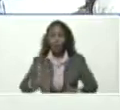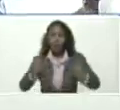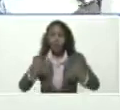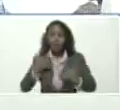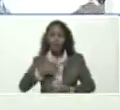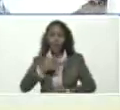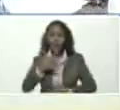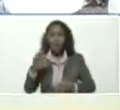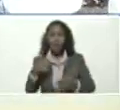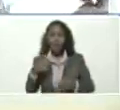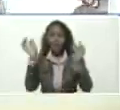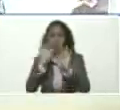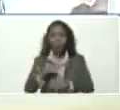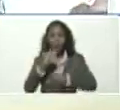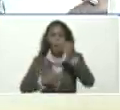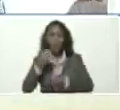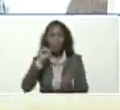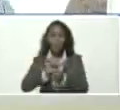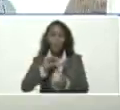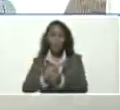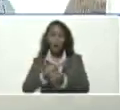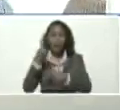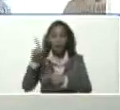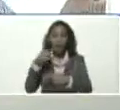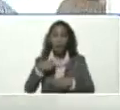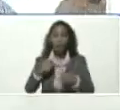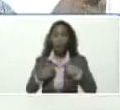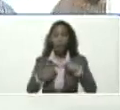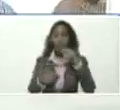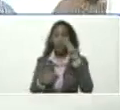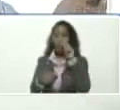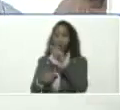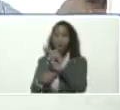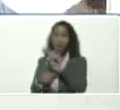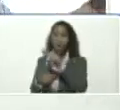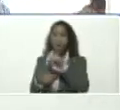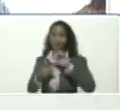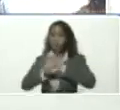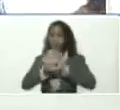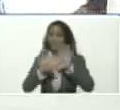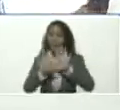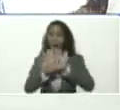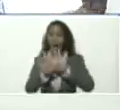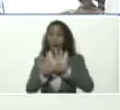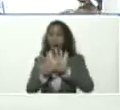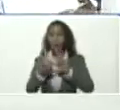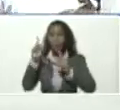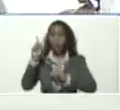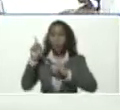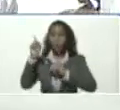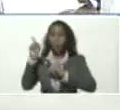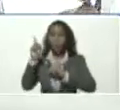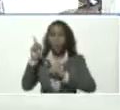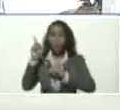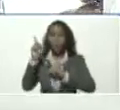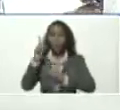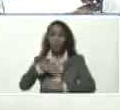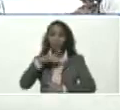¿Ah? Aquí me tienen. Por allá veo ya bien